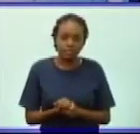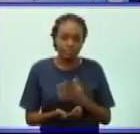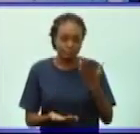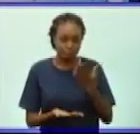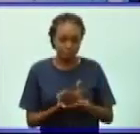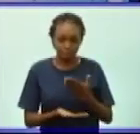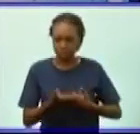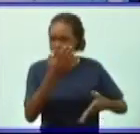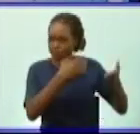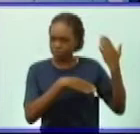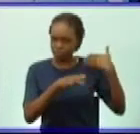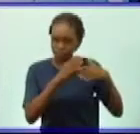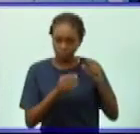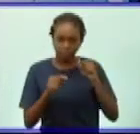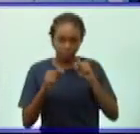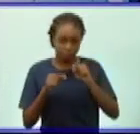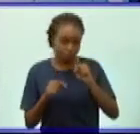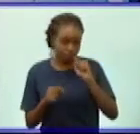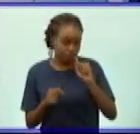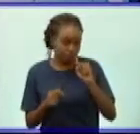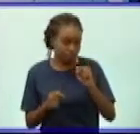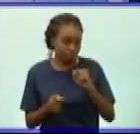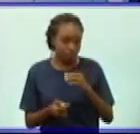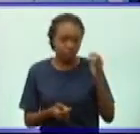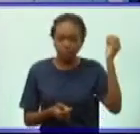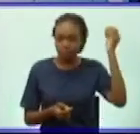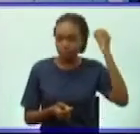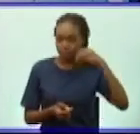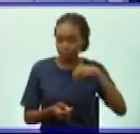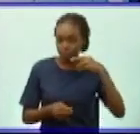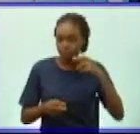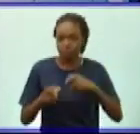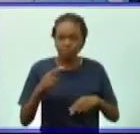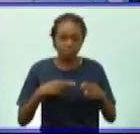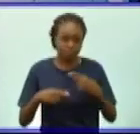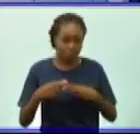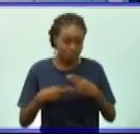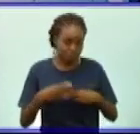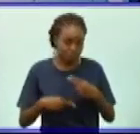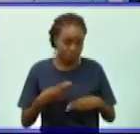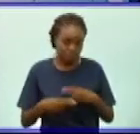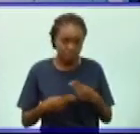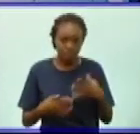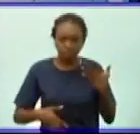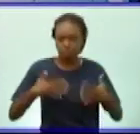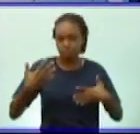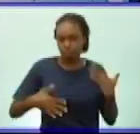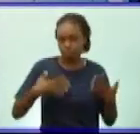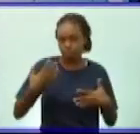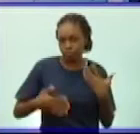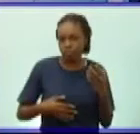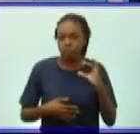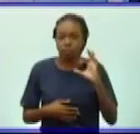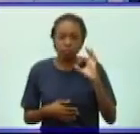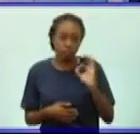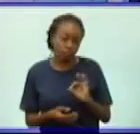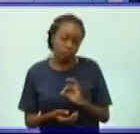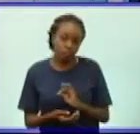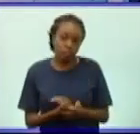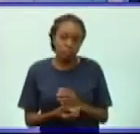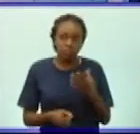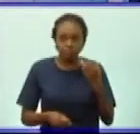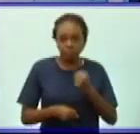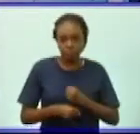ustedes con sus maestros debieron haber realizado alguna de las actividades experimentales o trabajos de